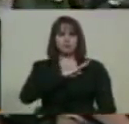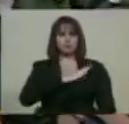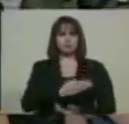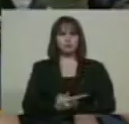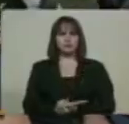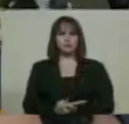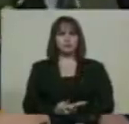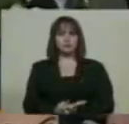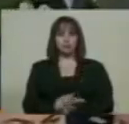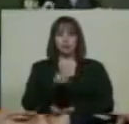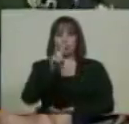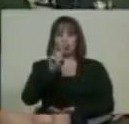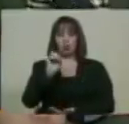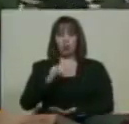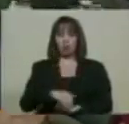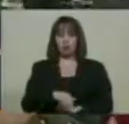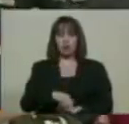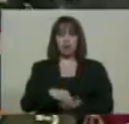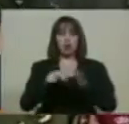Así que 2008,